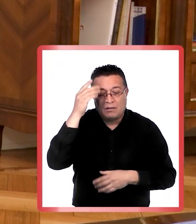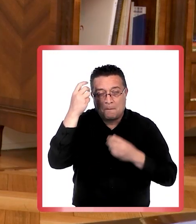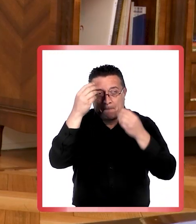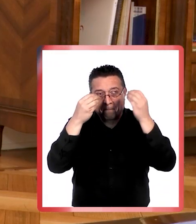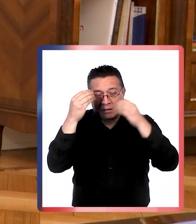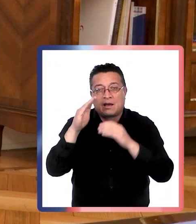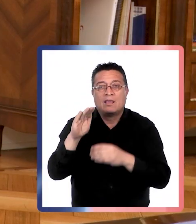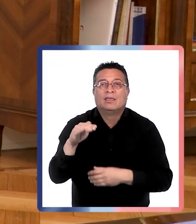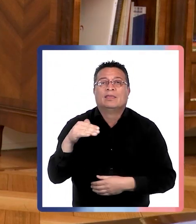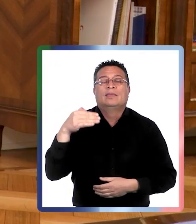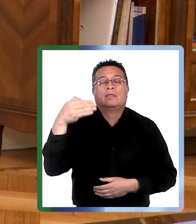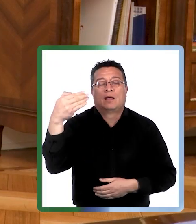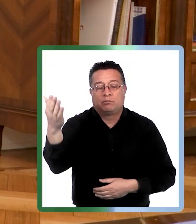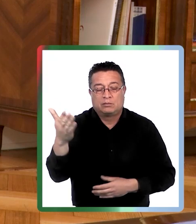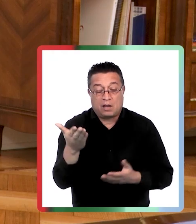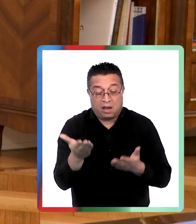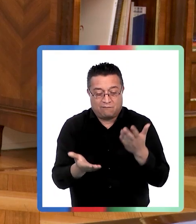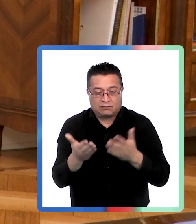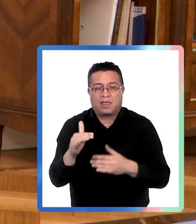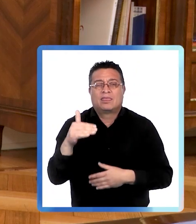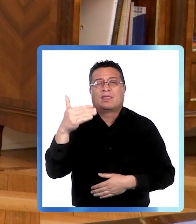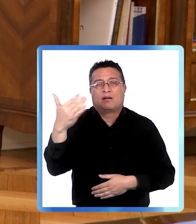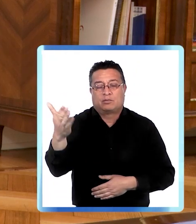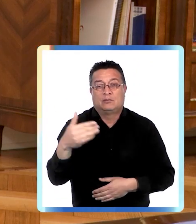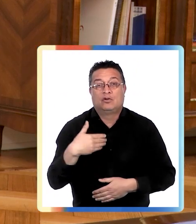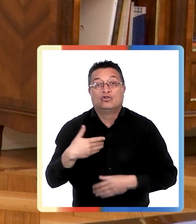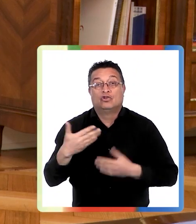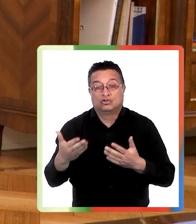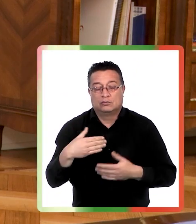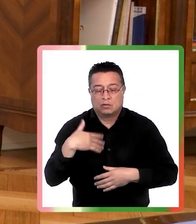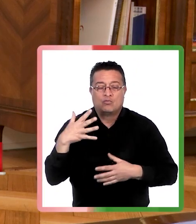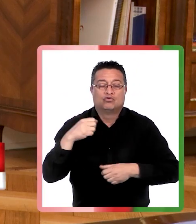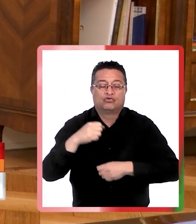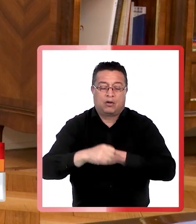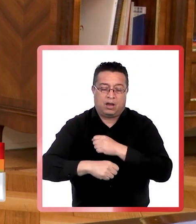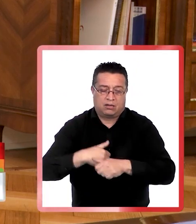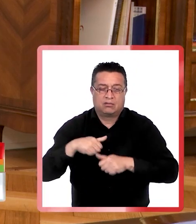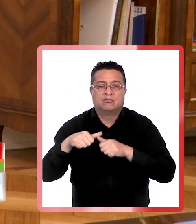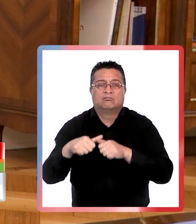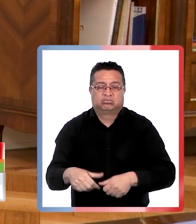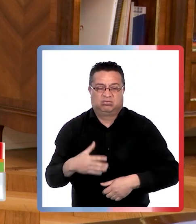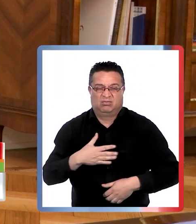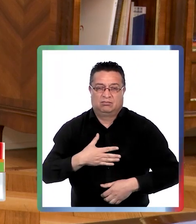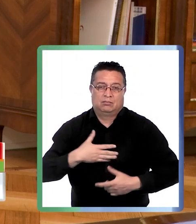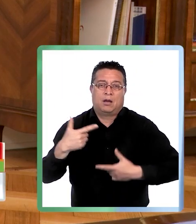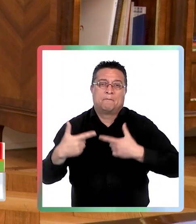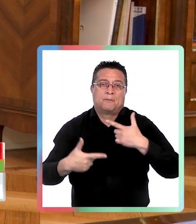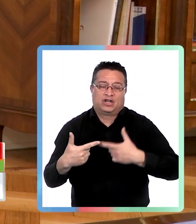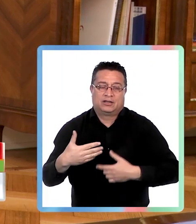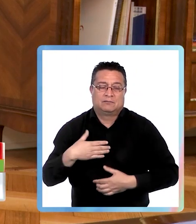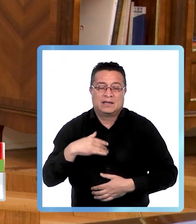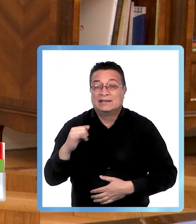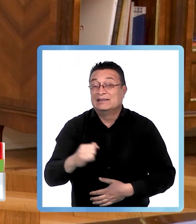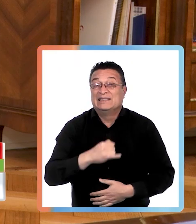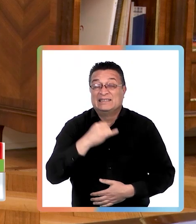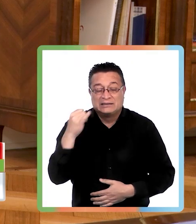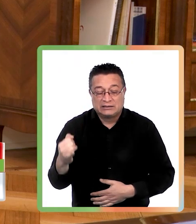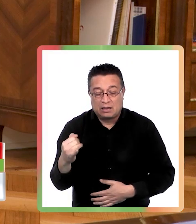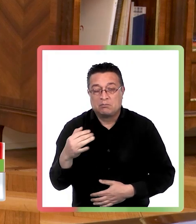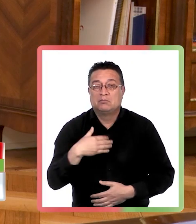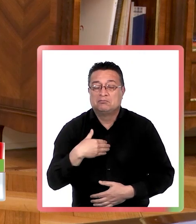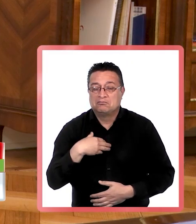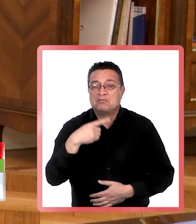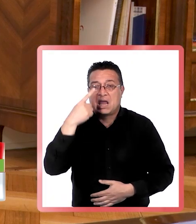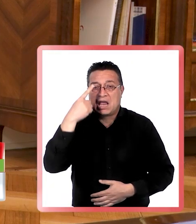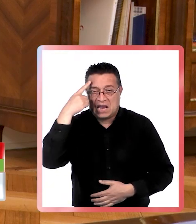su momento cuando haya que hacer esas evaluaciones. Yo en general llevo bastante tiempo en la política. Y en general siempre